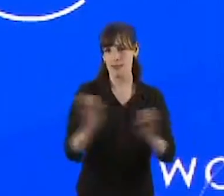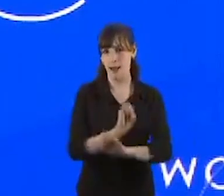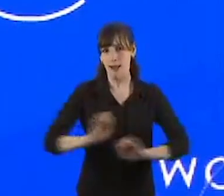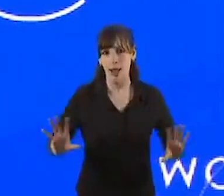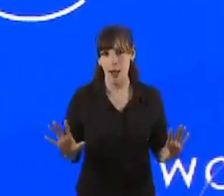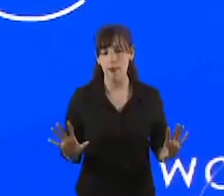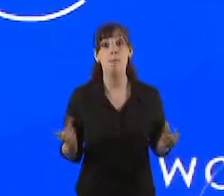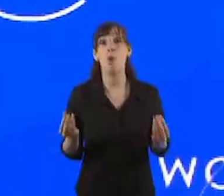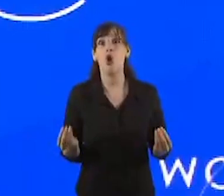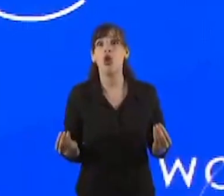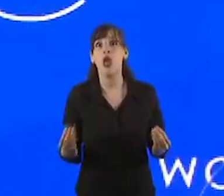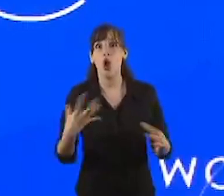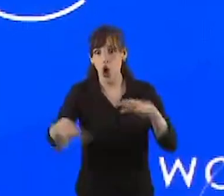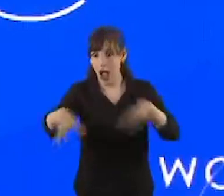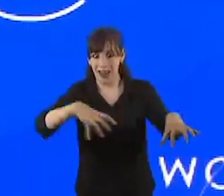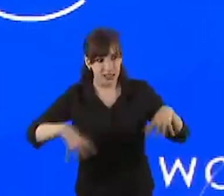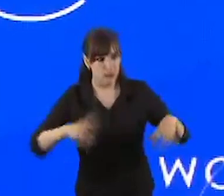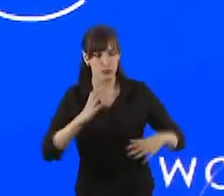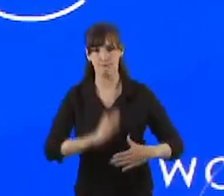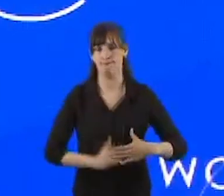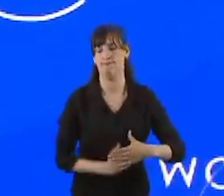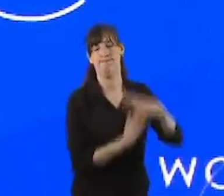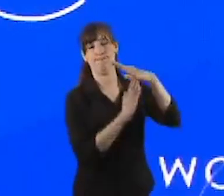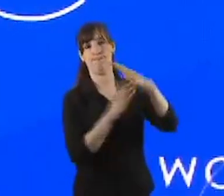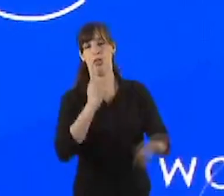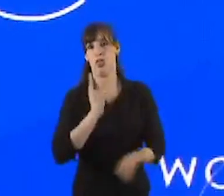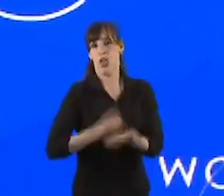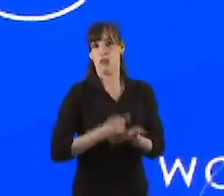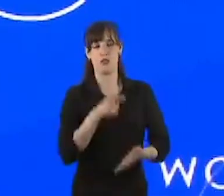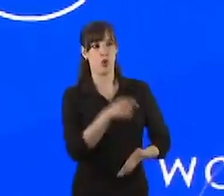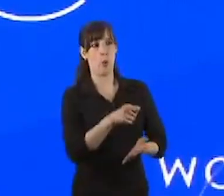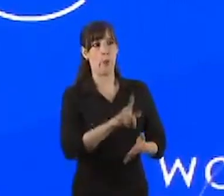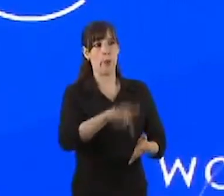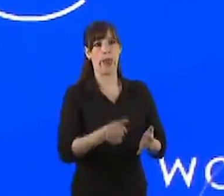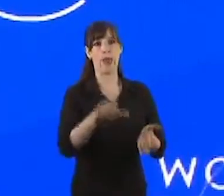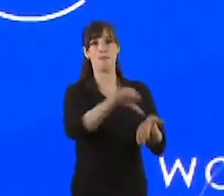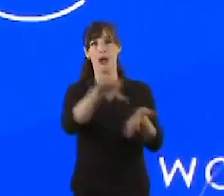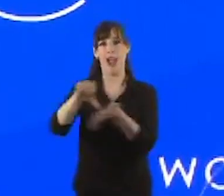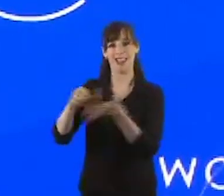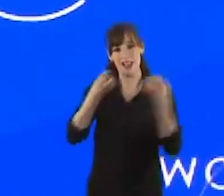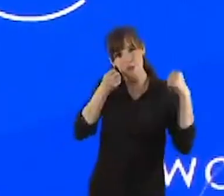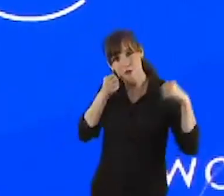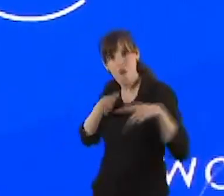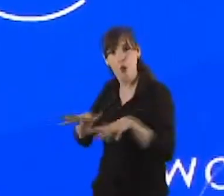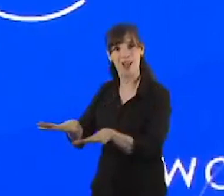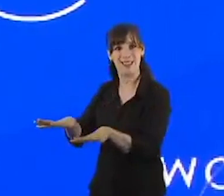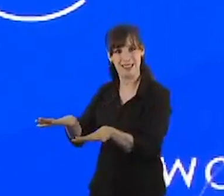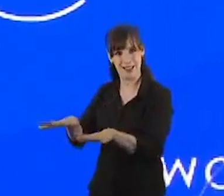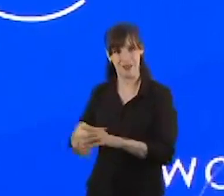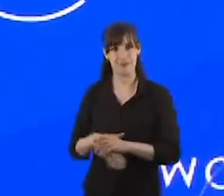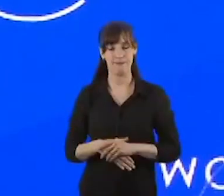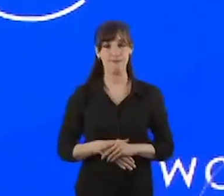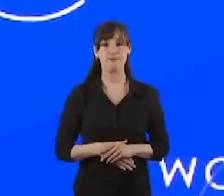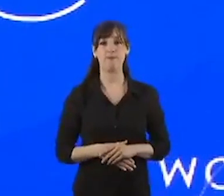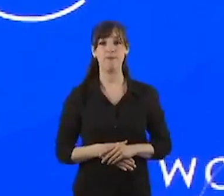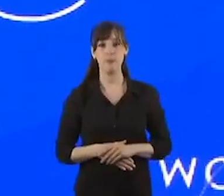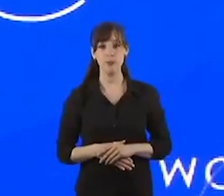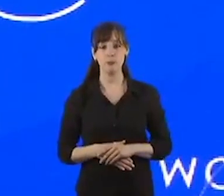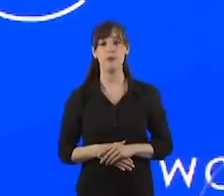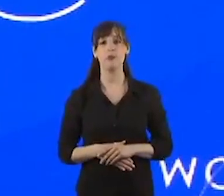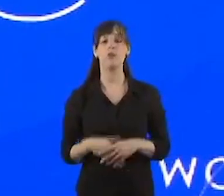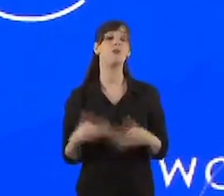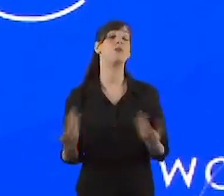enorme influencia en las decisiones políticas y económicas de los países que integran esos organismos multilaterales.